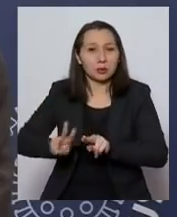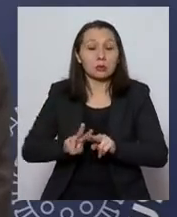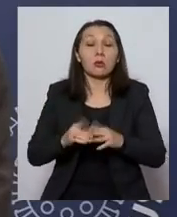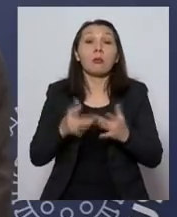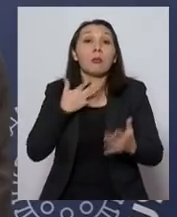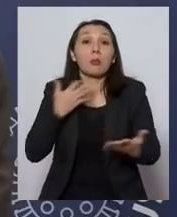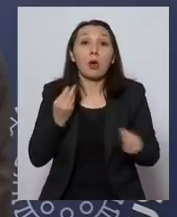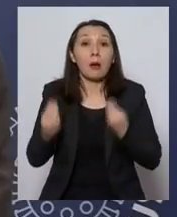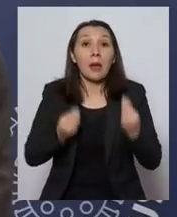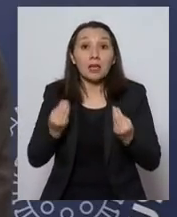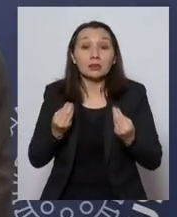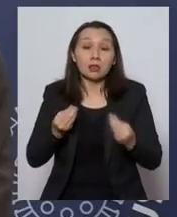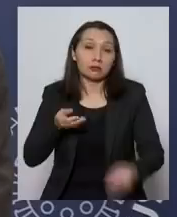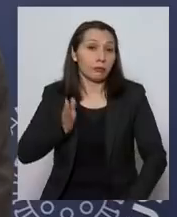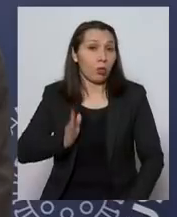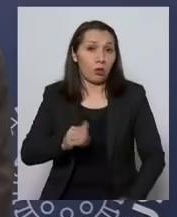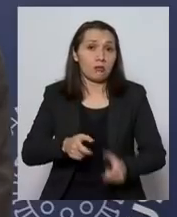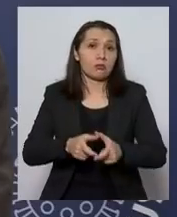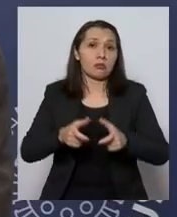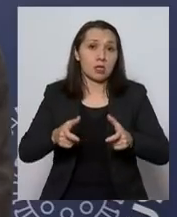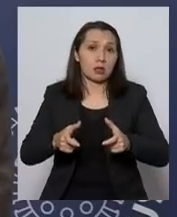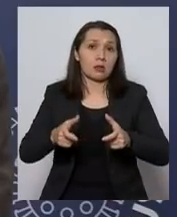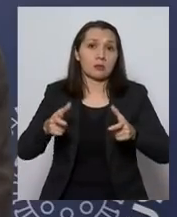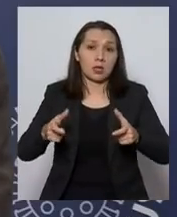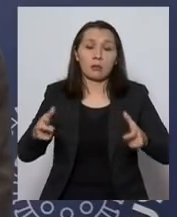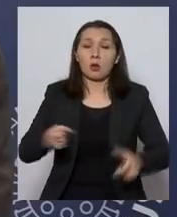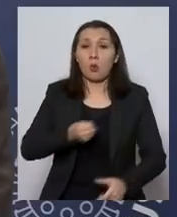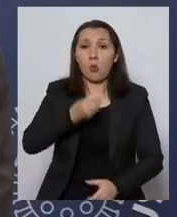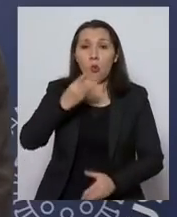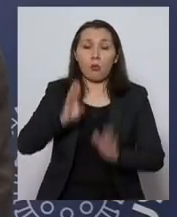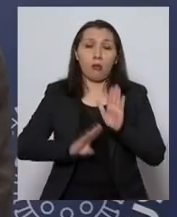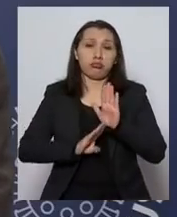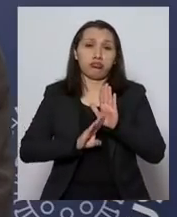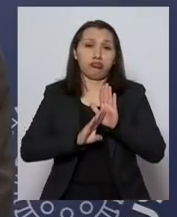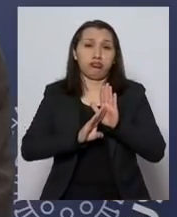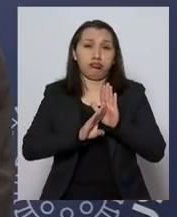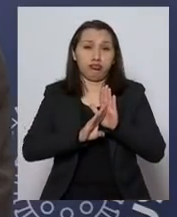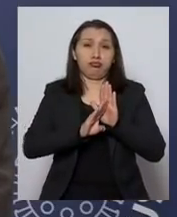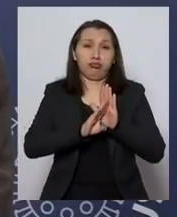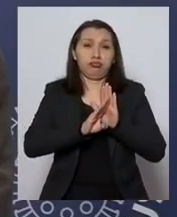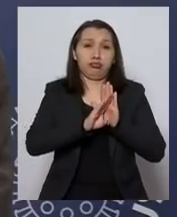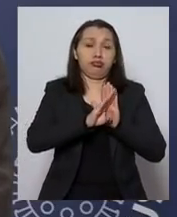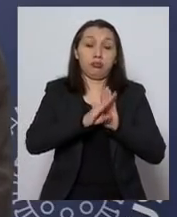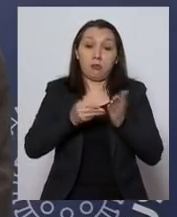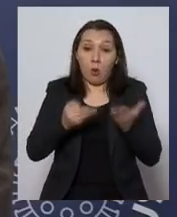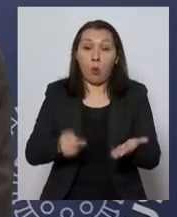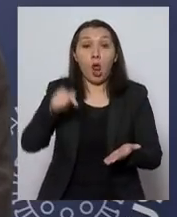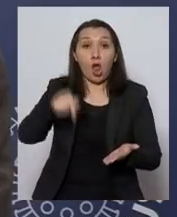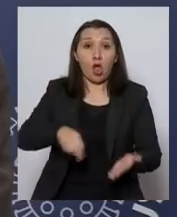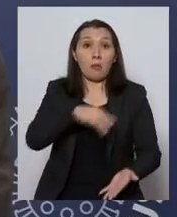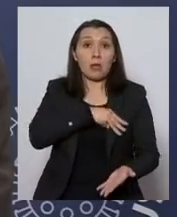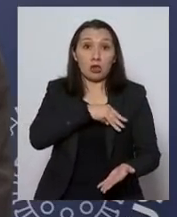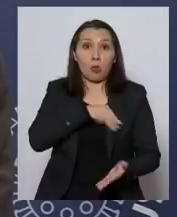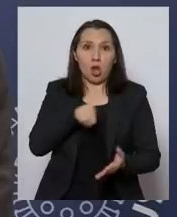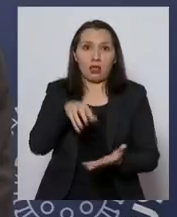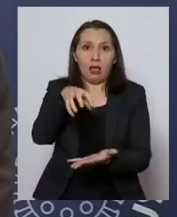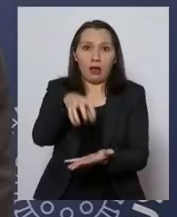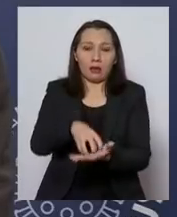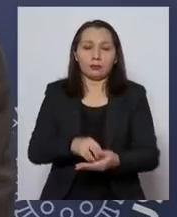contrario seguiremos teniendo cifras tan elevadas como las que tenemos hoy en la región